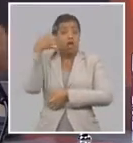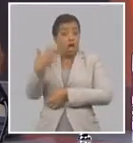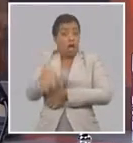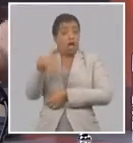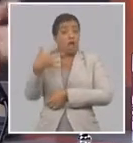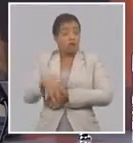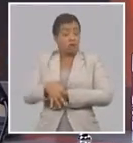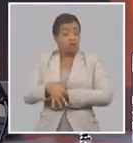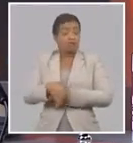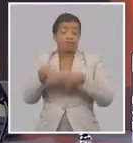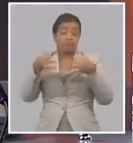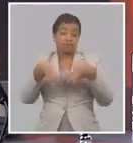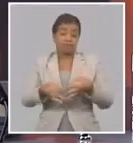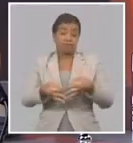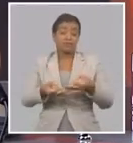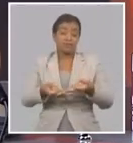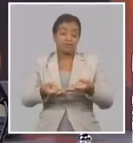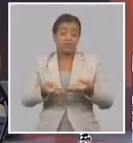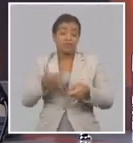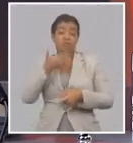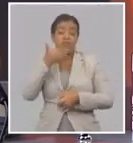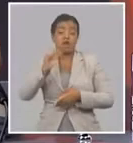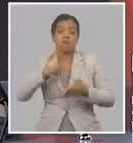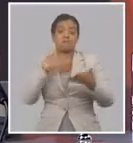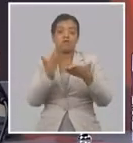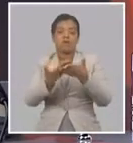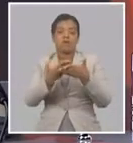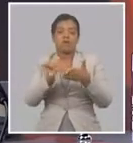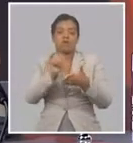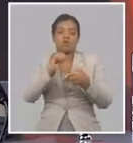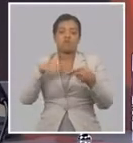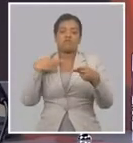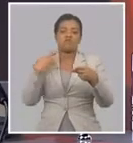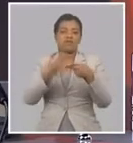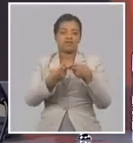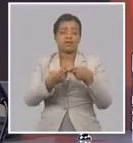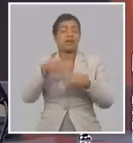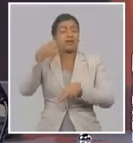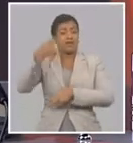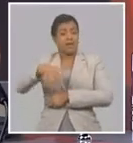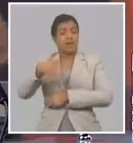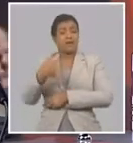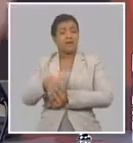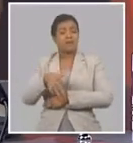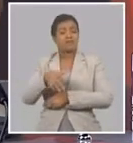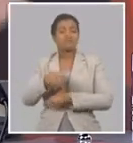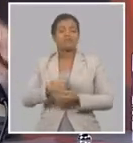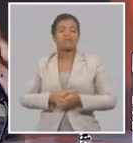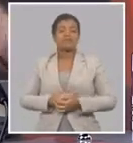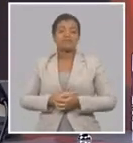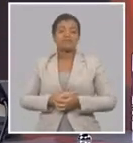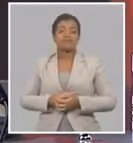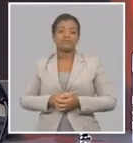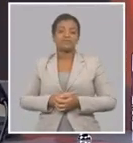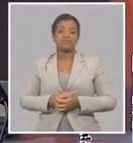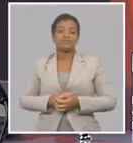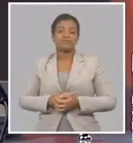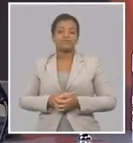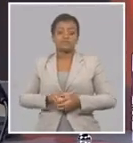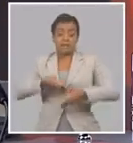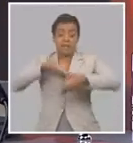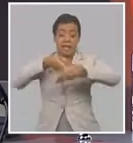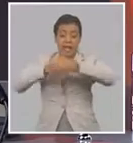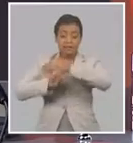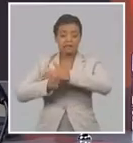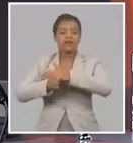precisamente puede tener ser una de las pruebas más confiables que existen para detectarla se realiza está ahora el punto de